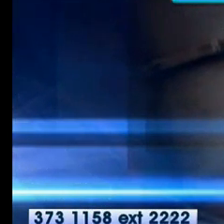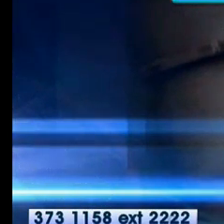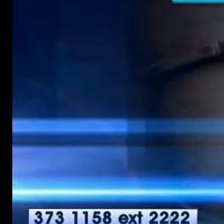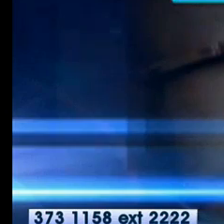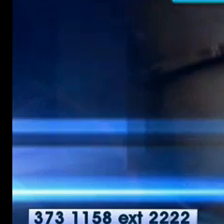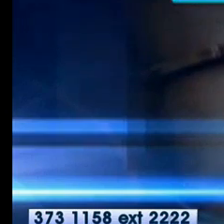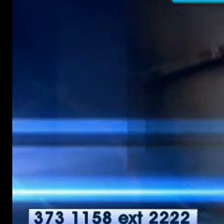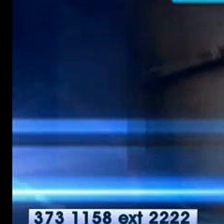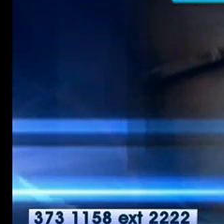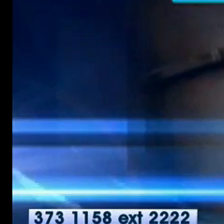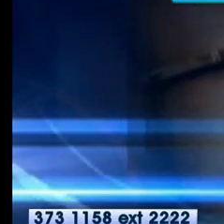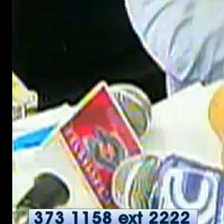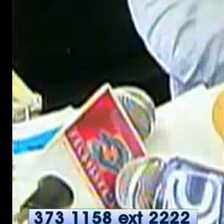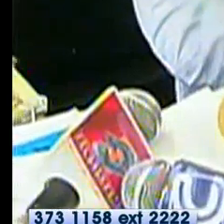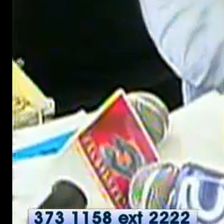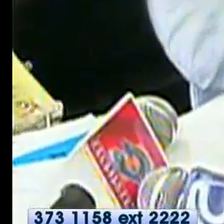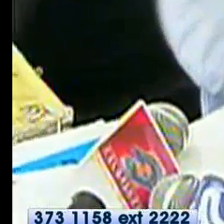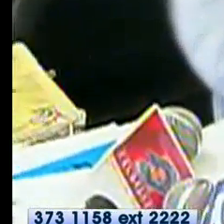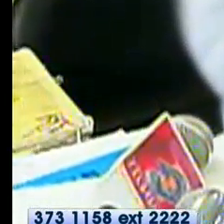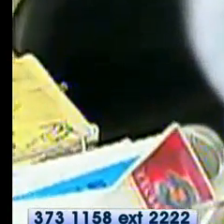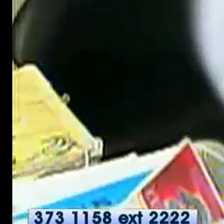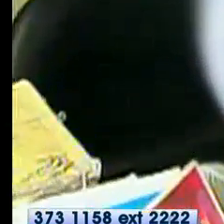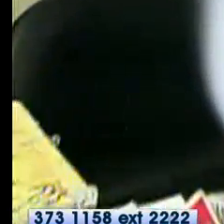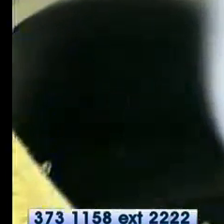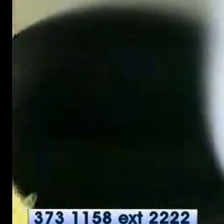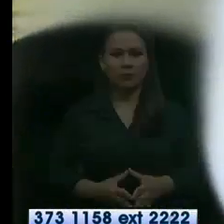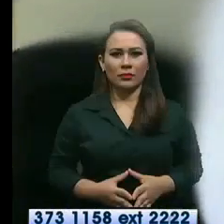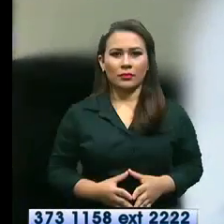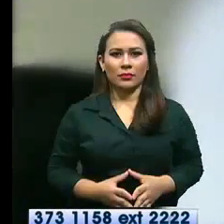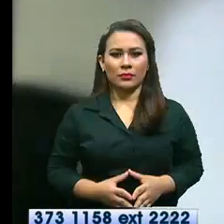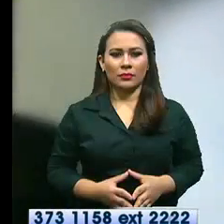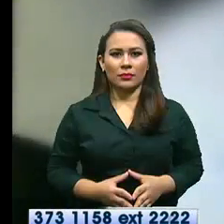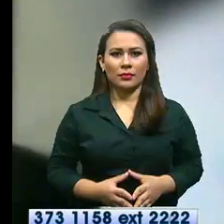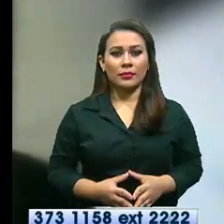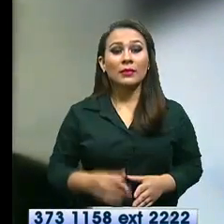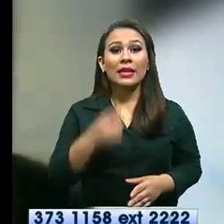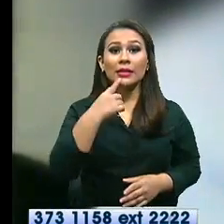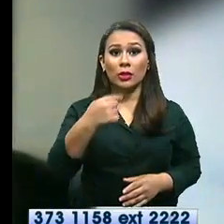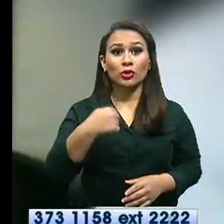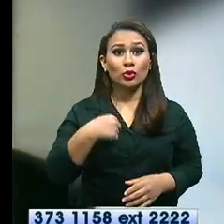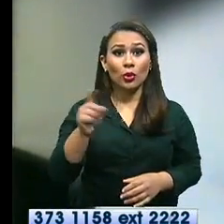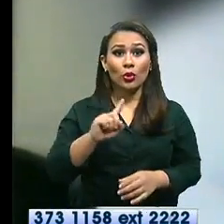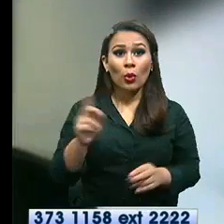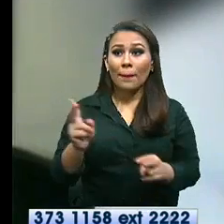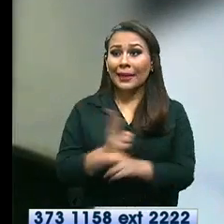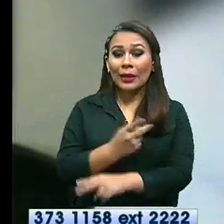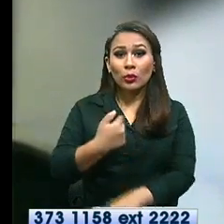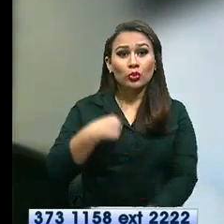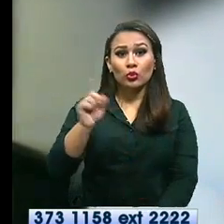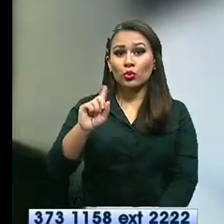a su llegada en el 2004. Dijo entonces que ya no era villano, sino cristiano.